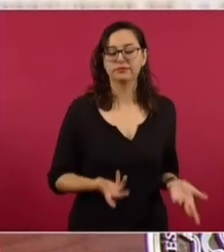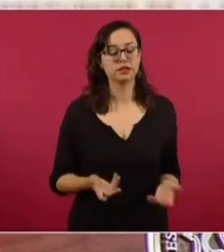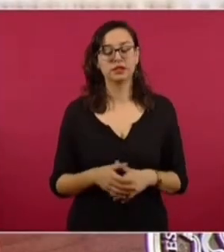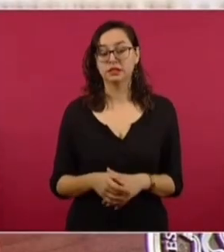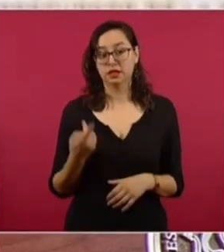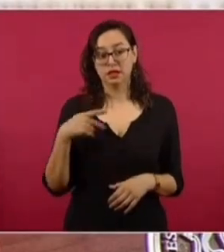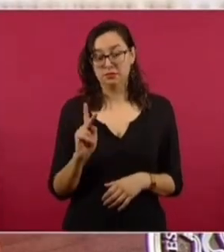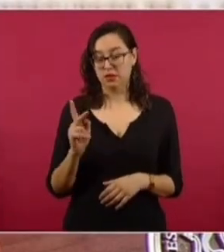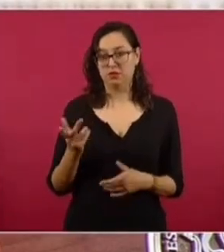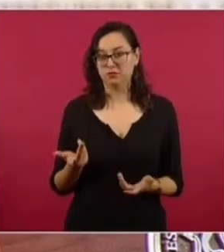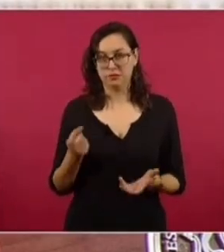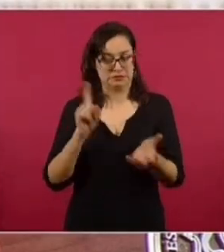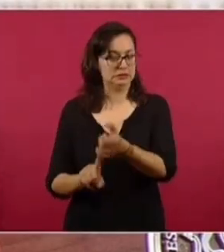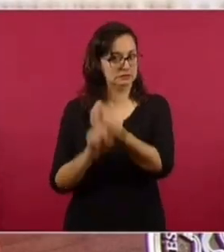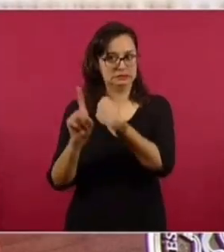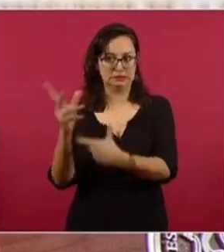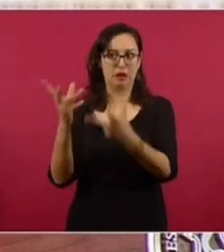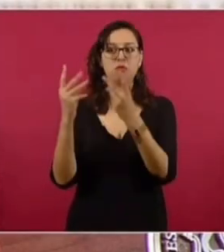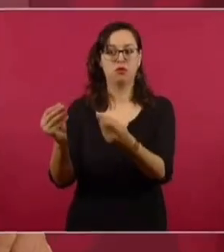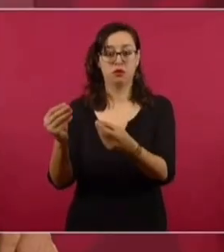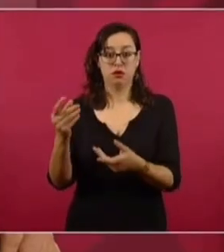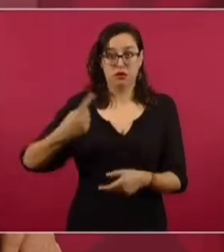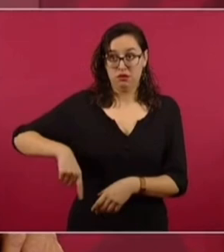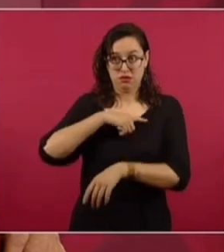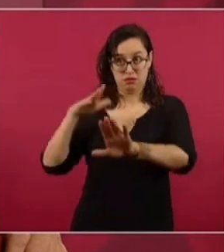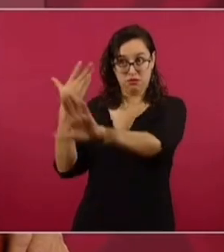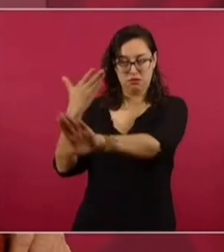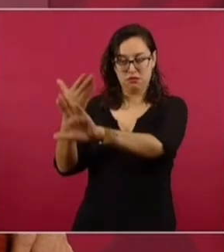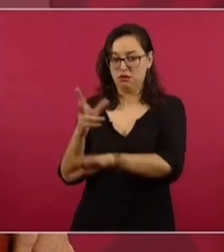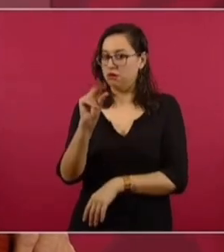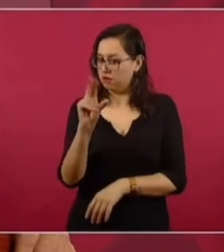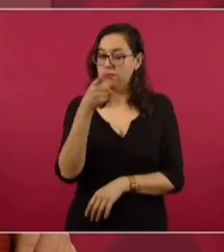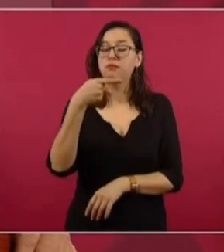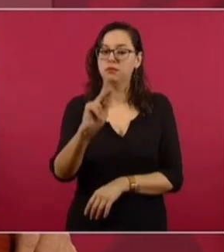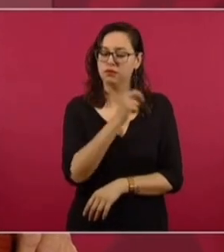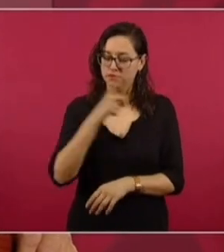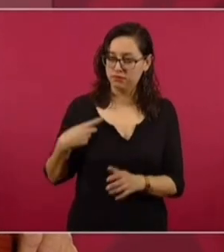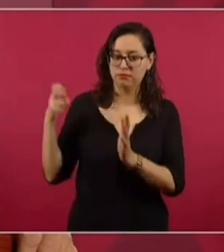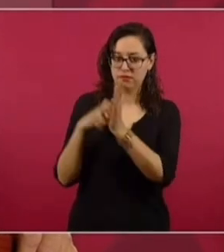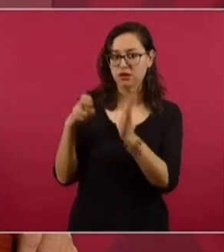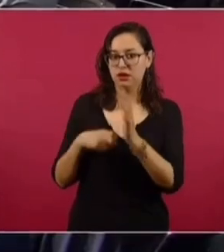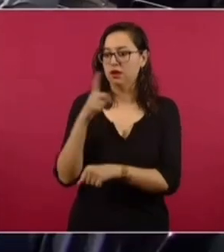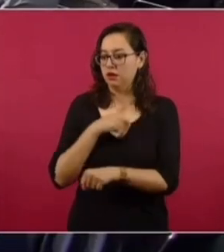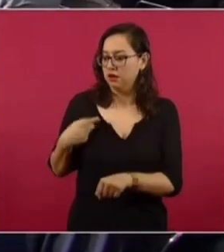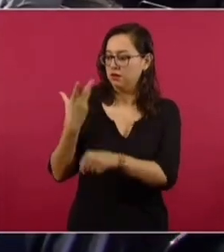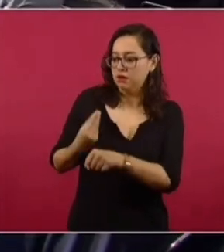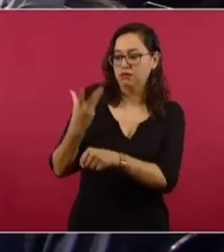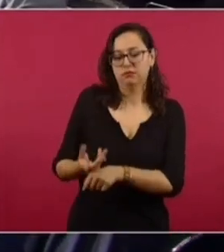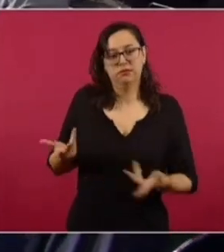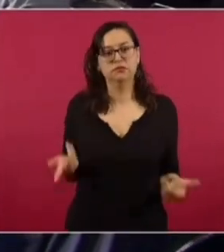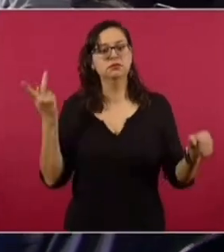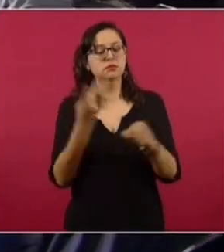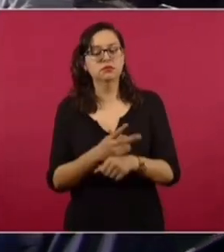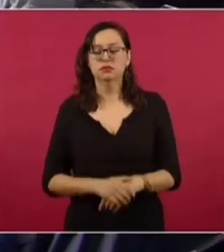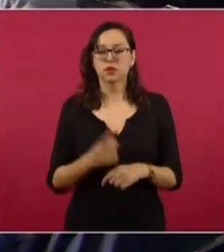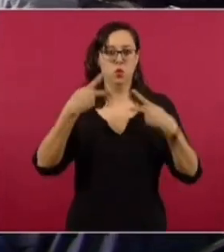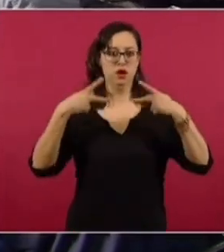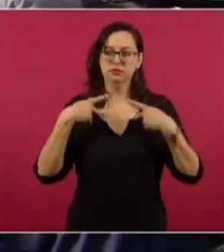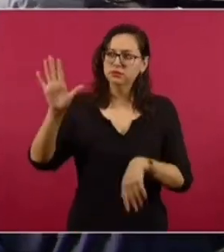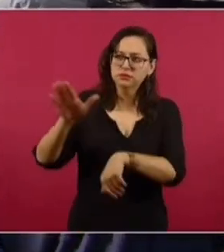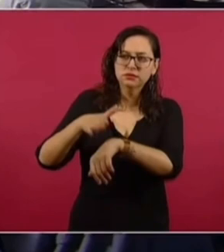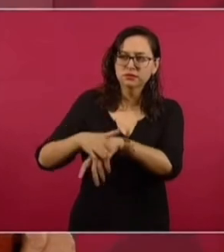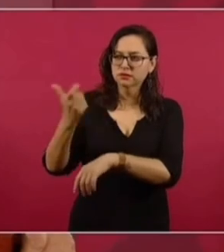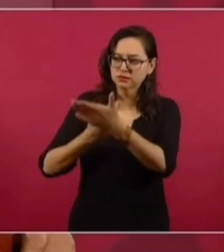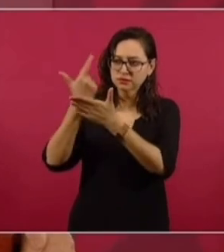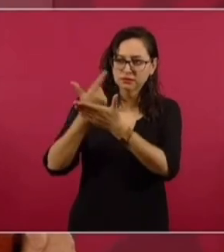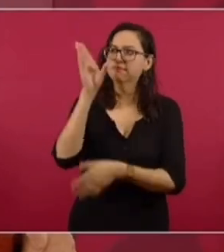no significa que estemos en contra de la UNAM. Significa que hay que revisar eso. ¿Cómo es posible que salga una gente cuestionada por un mal manejo en